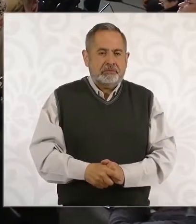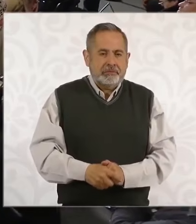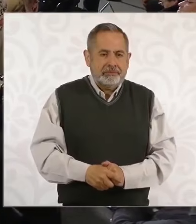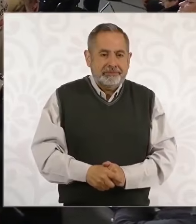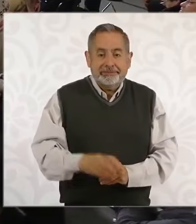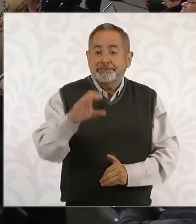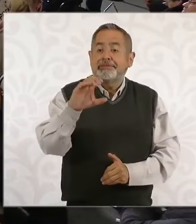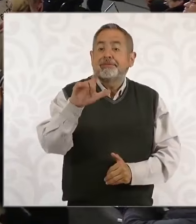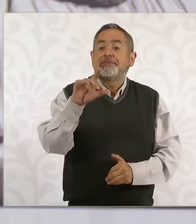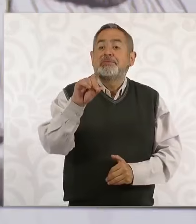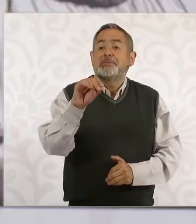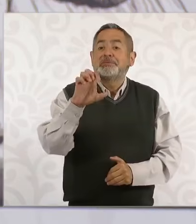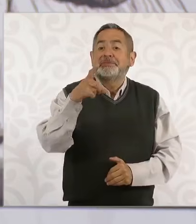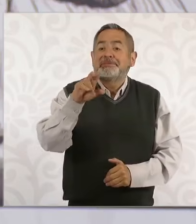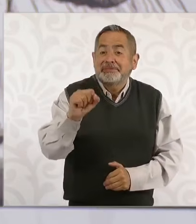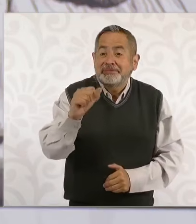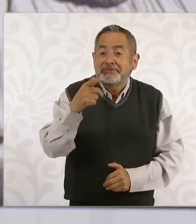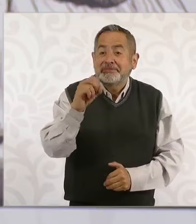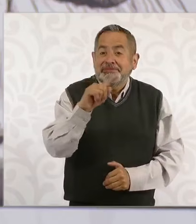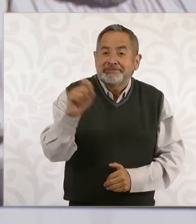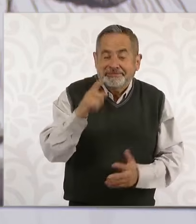Claudio X González.